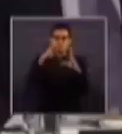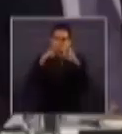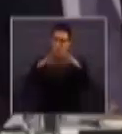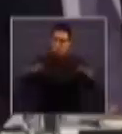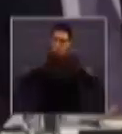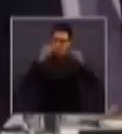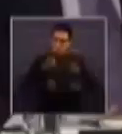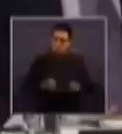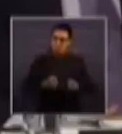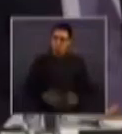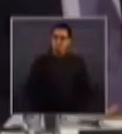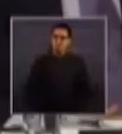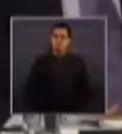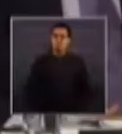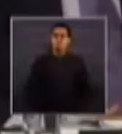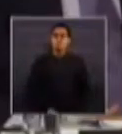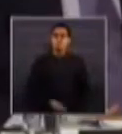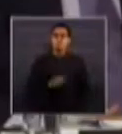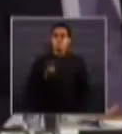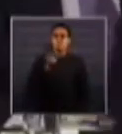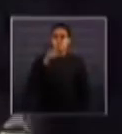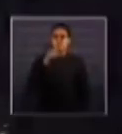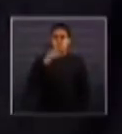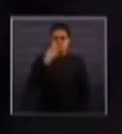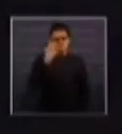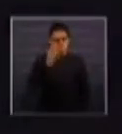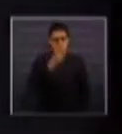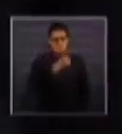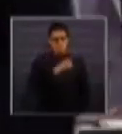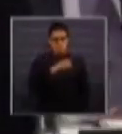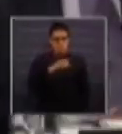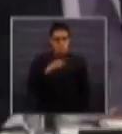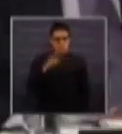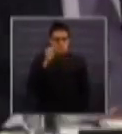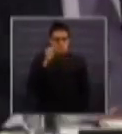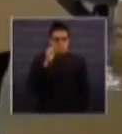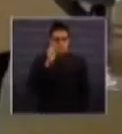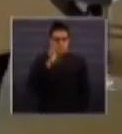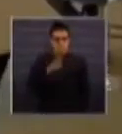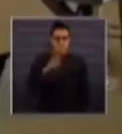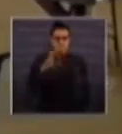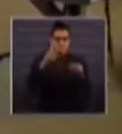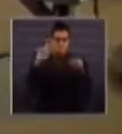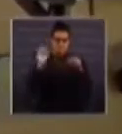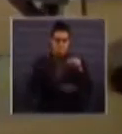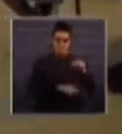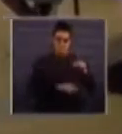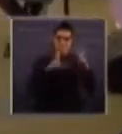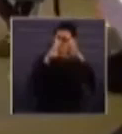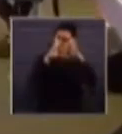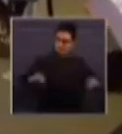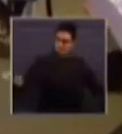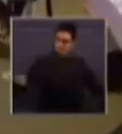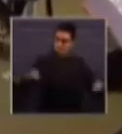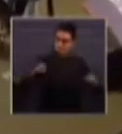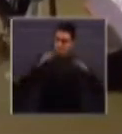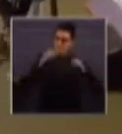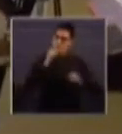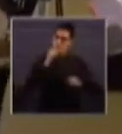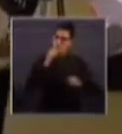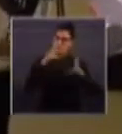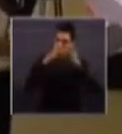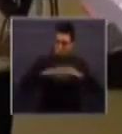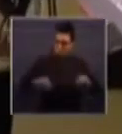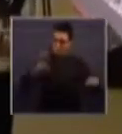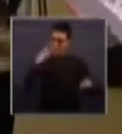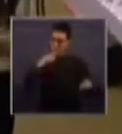conozco. Usted plantea esta desaparición y crear una comisión de seguridad. Sin embargo, nuestros ciudadanos, y